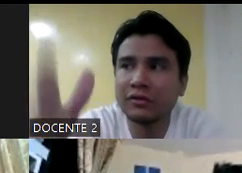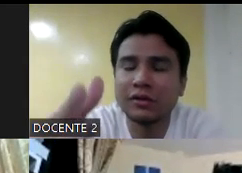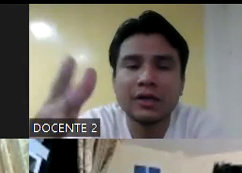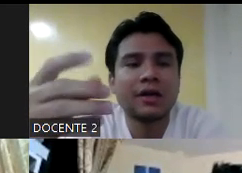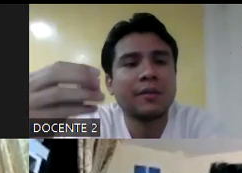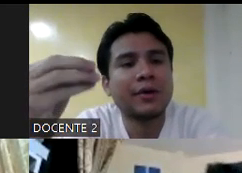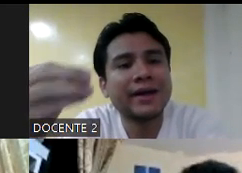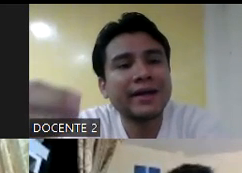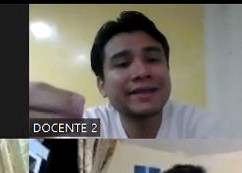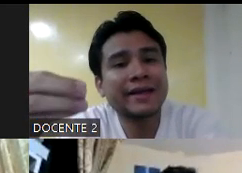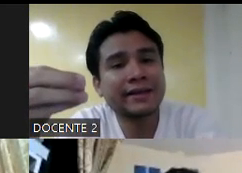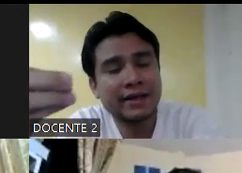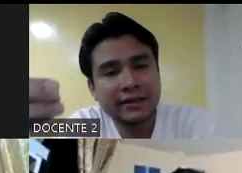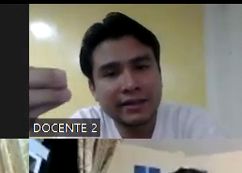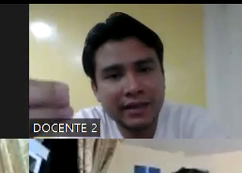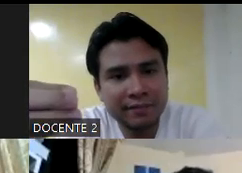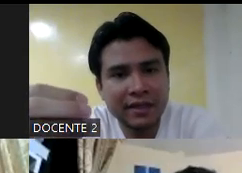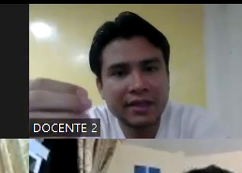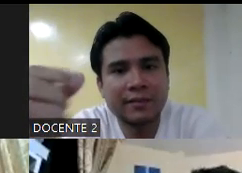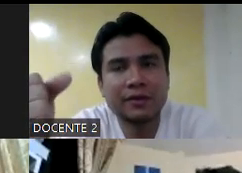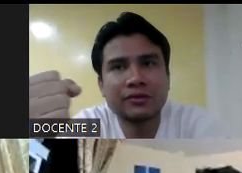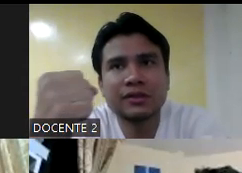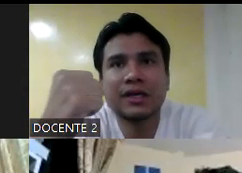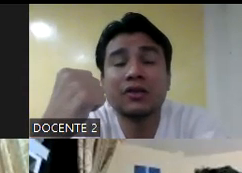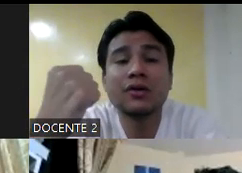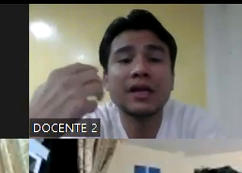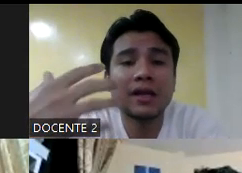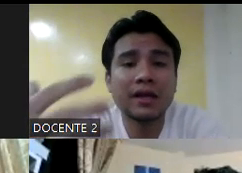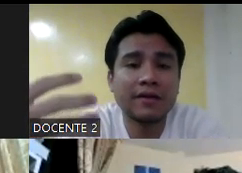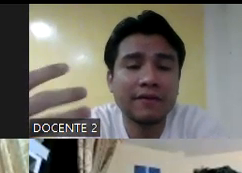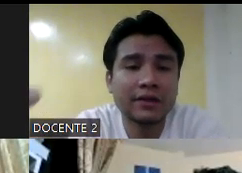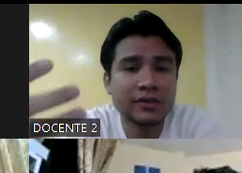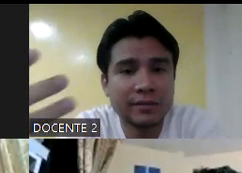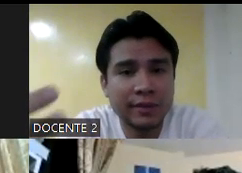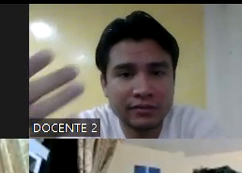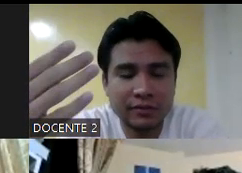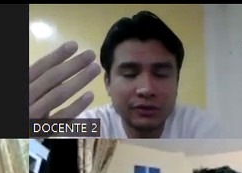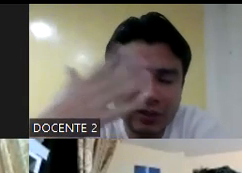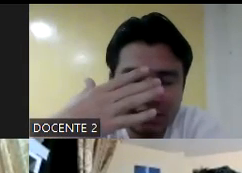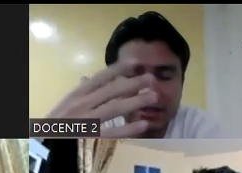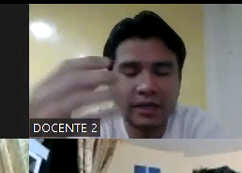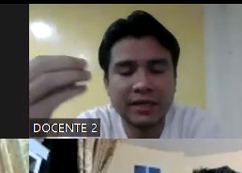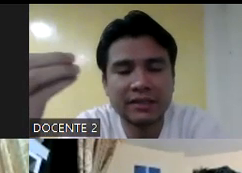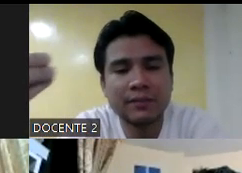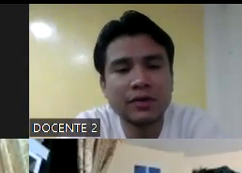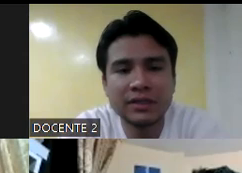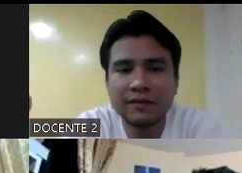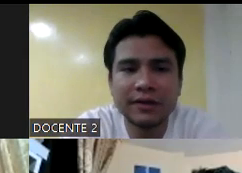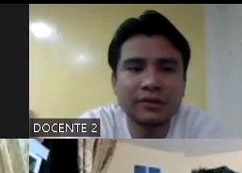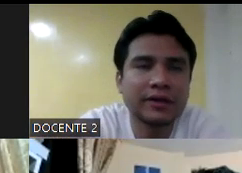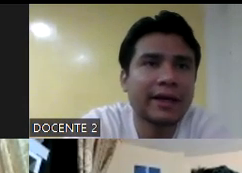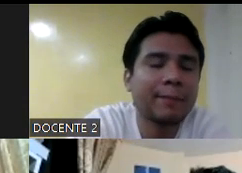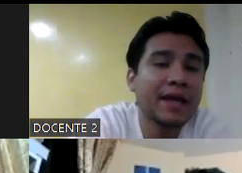es para el dolor, pero hay que tratar de dar medicamentos que no generen efectos adversos. Como yo les decía, el paracetamol es